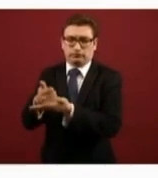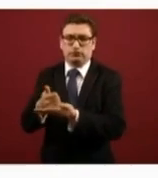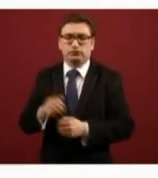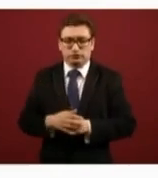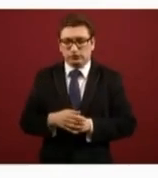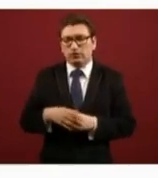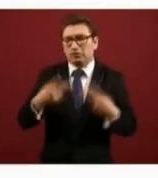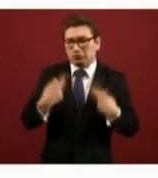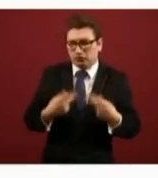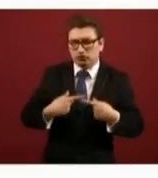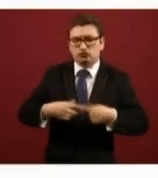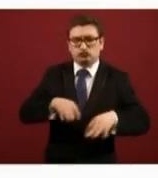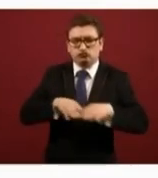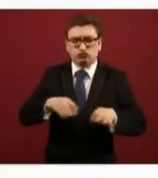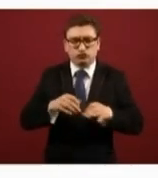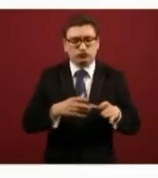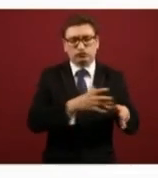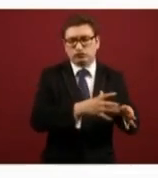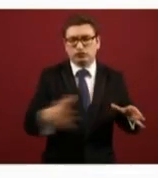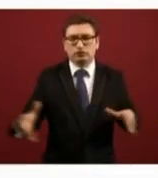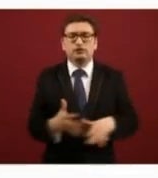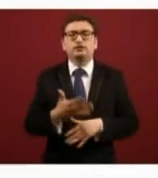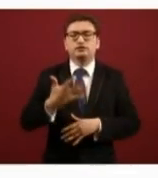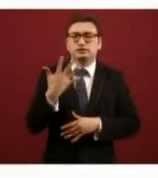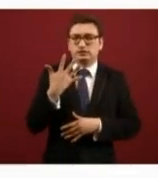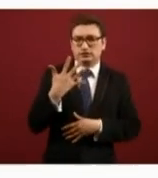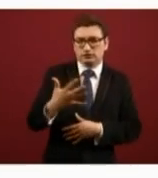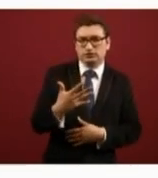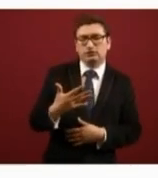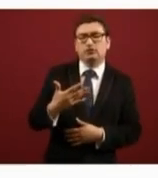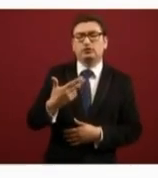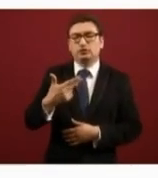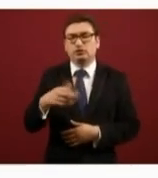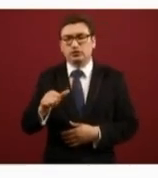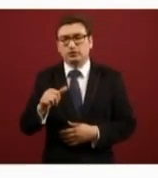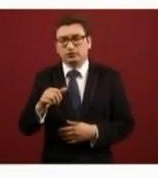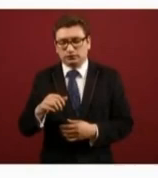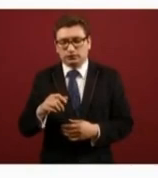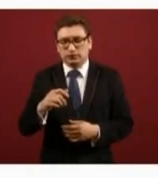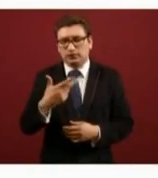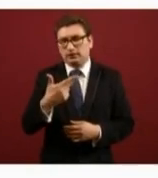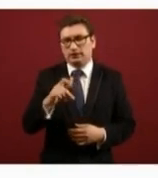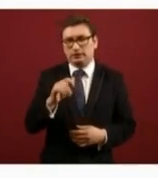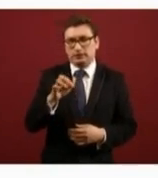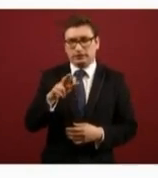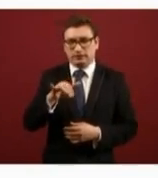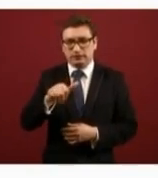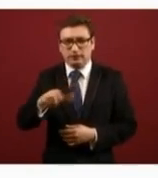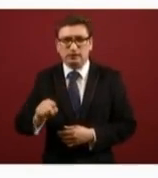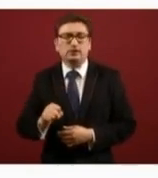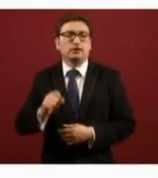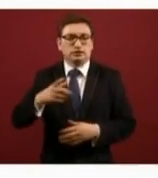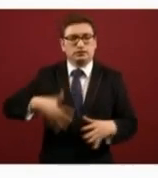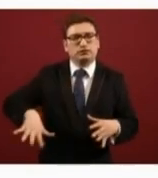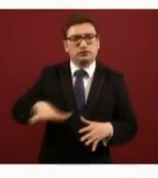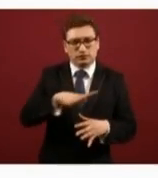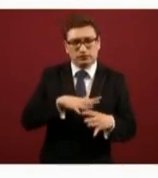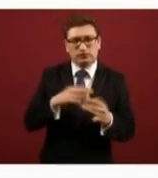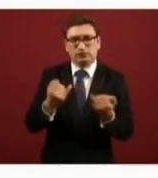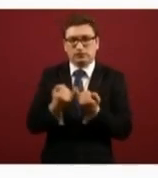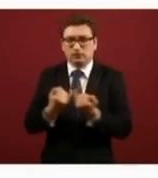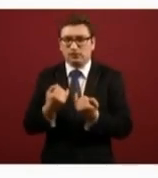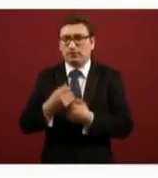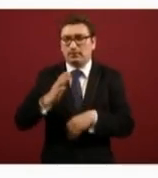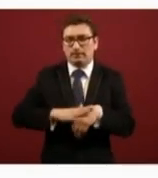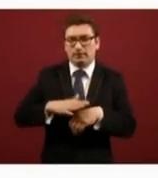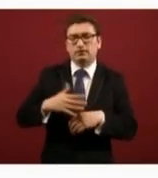productores de hasta 5 hectáreas con un apoyo de 1.600 pesos por hectárea y a los medianos productores de más de